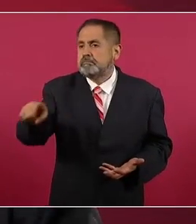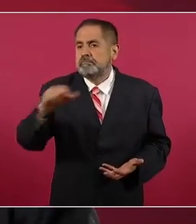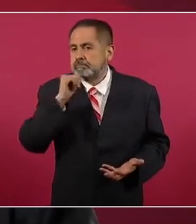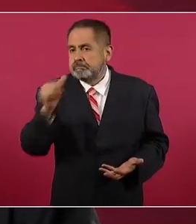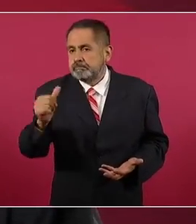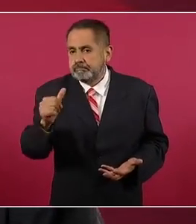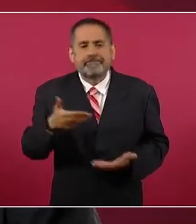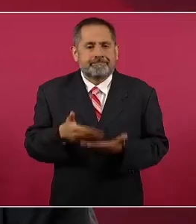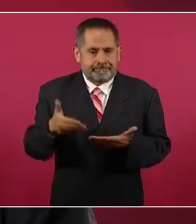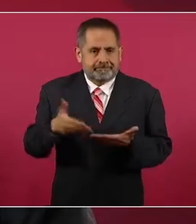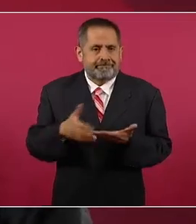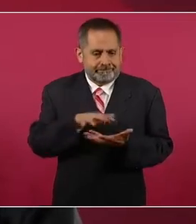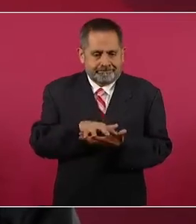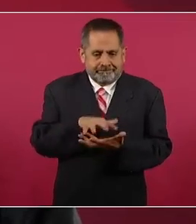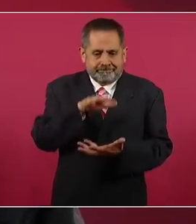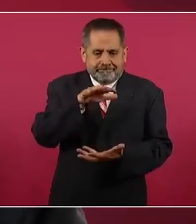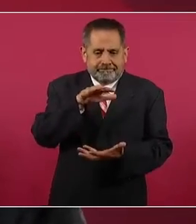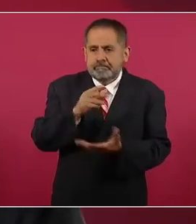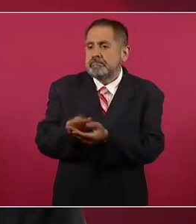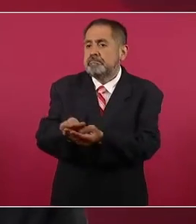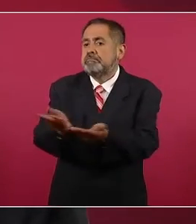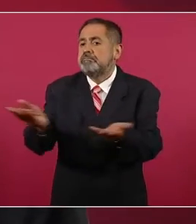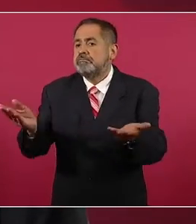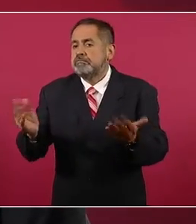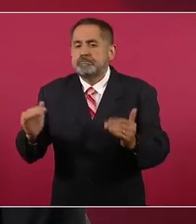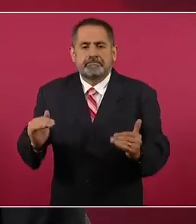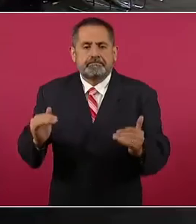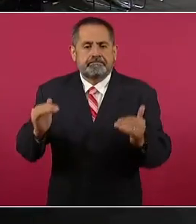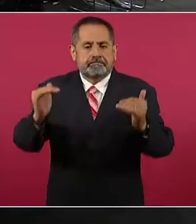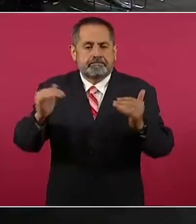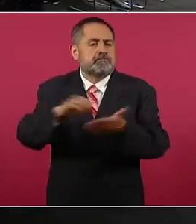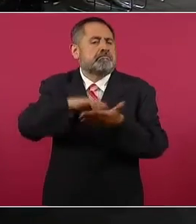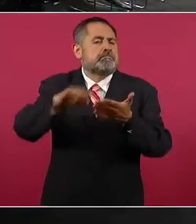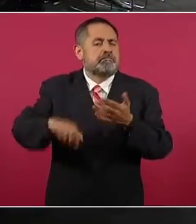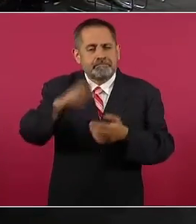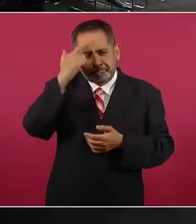Pongo el caso de los salarios.